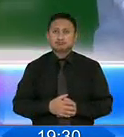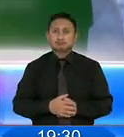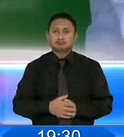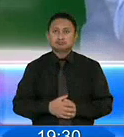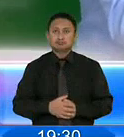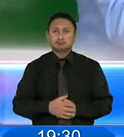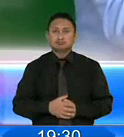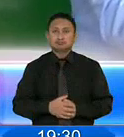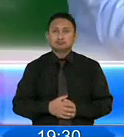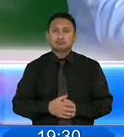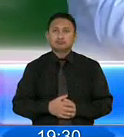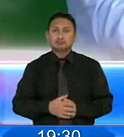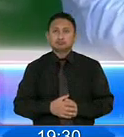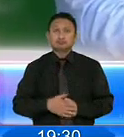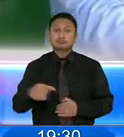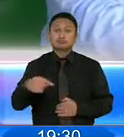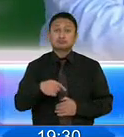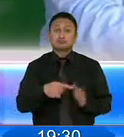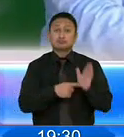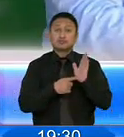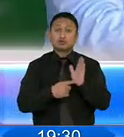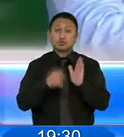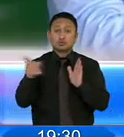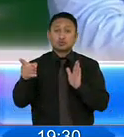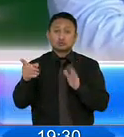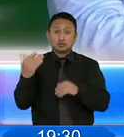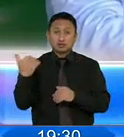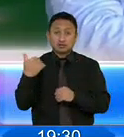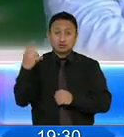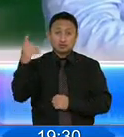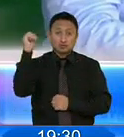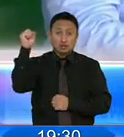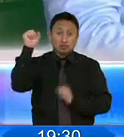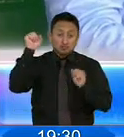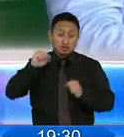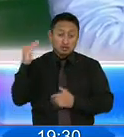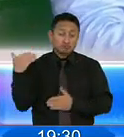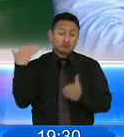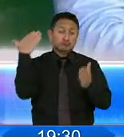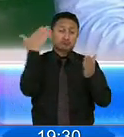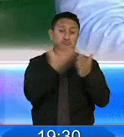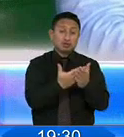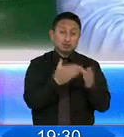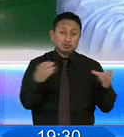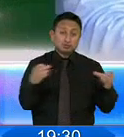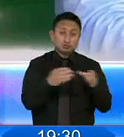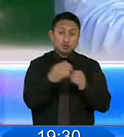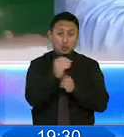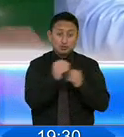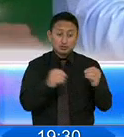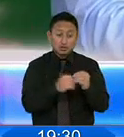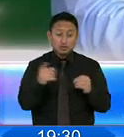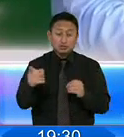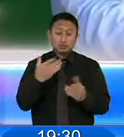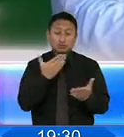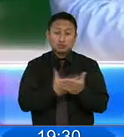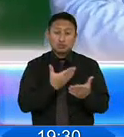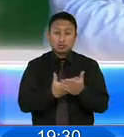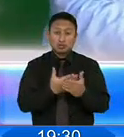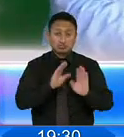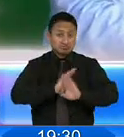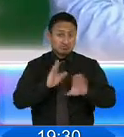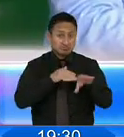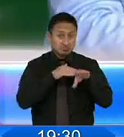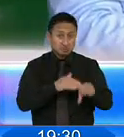administrativo sancionador, usted tiene el derecho de acudir, concurrir al despacho, presentar todos sus alegatos, hacer